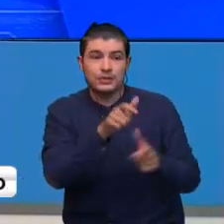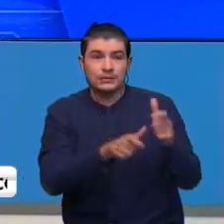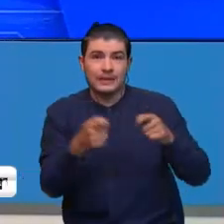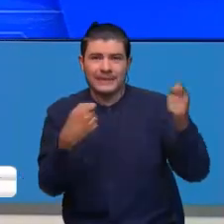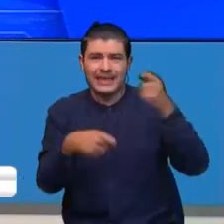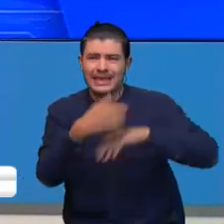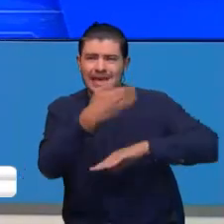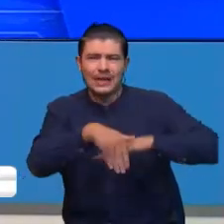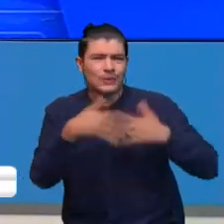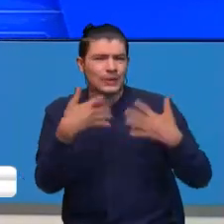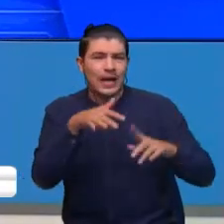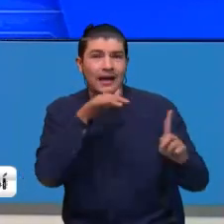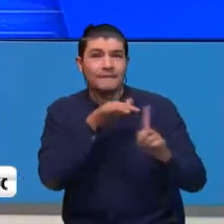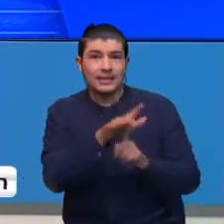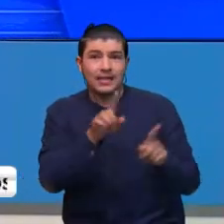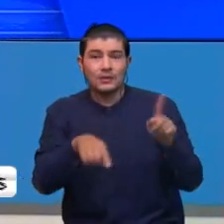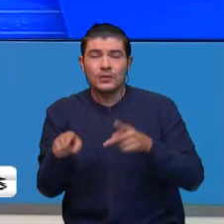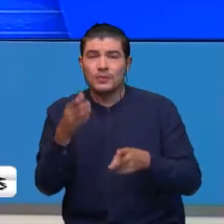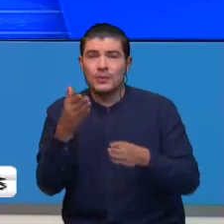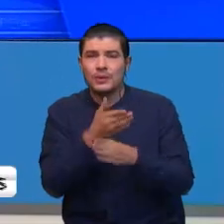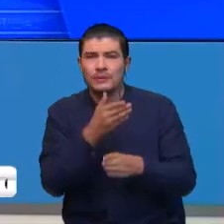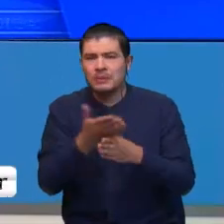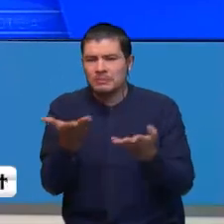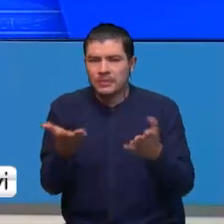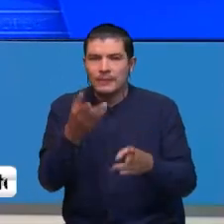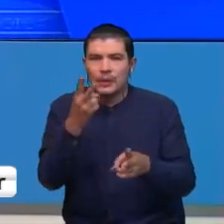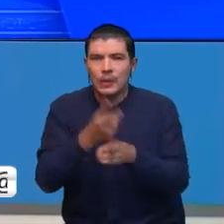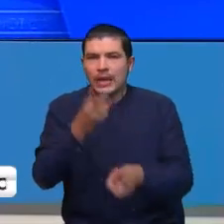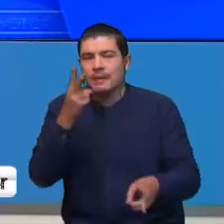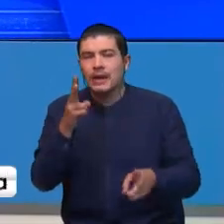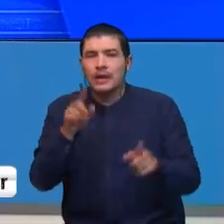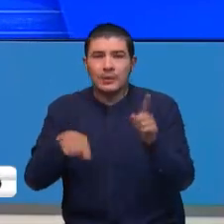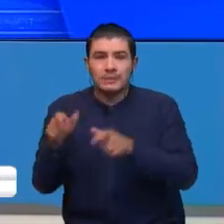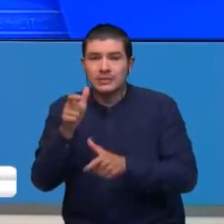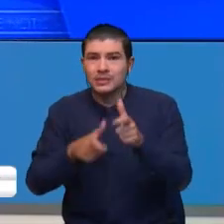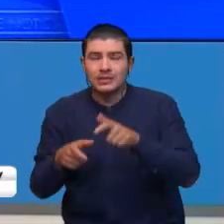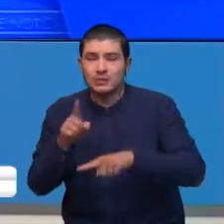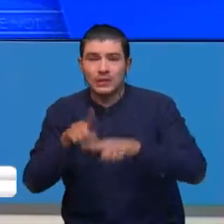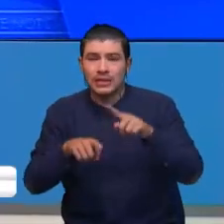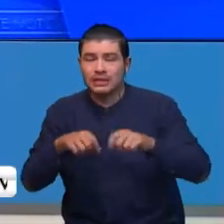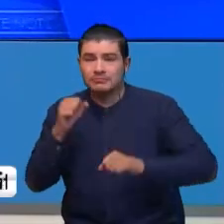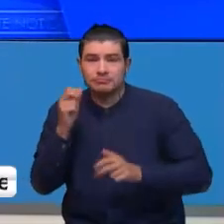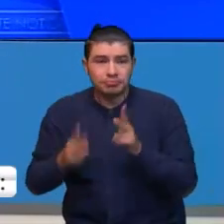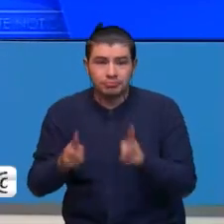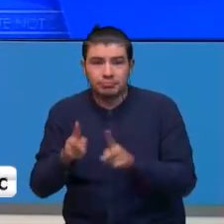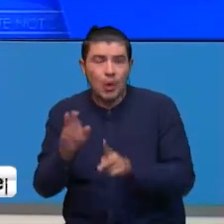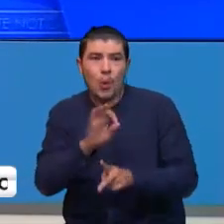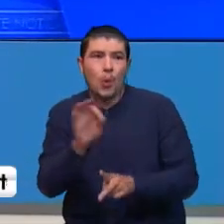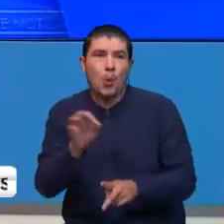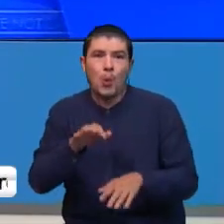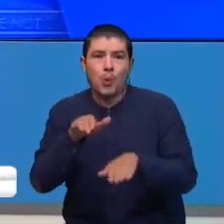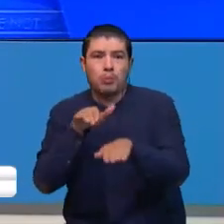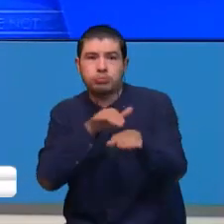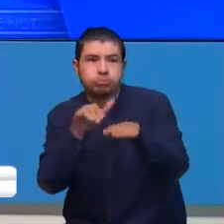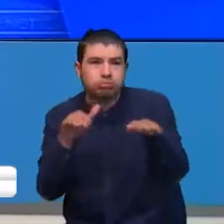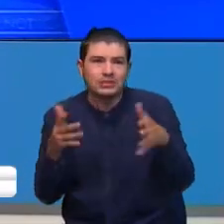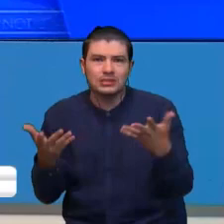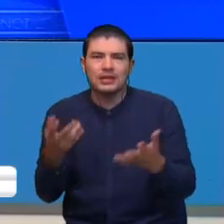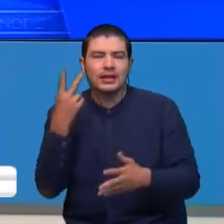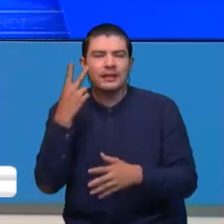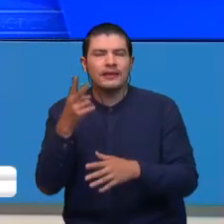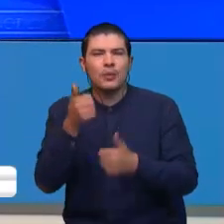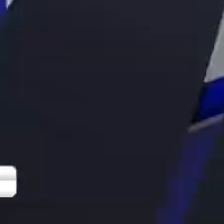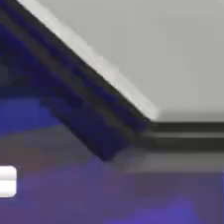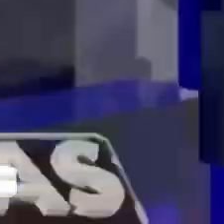algunos temas de inseguridad y también traumatismos para los vecinos el puente internacional simón bolívar cuál es exactamente la situación danilo coronel